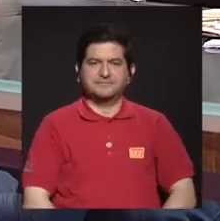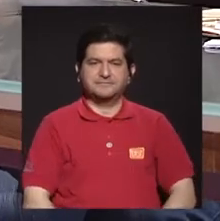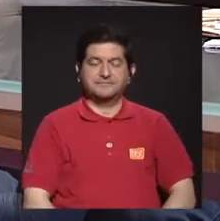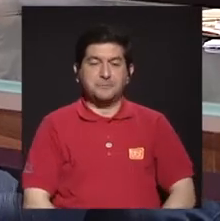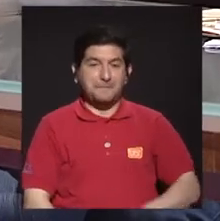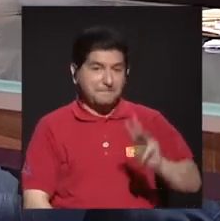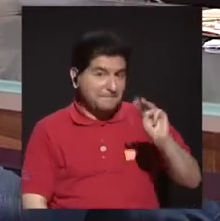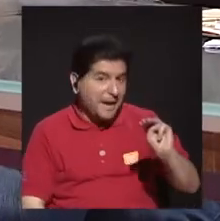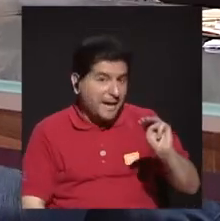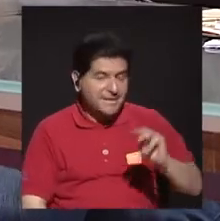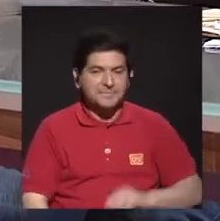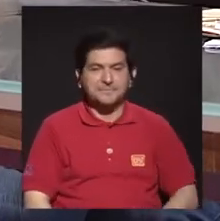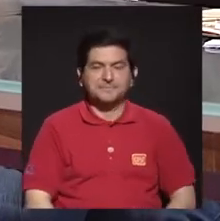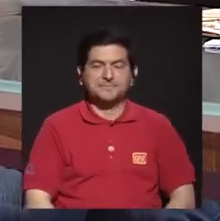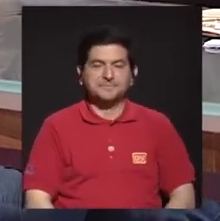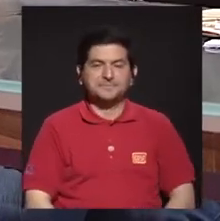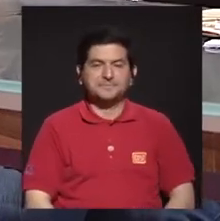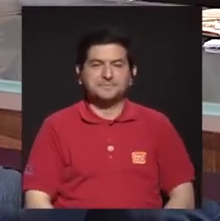Magali.